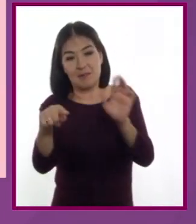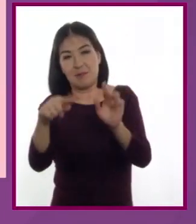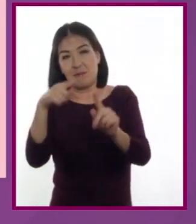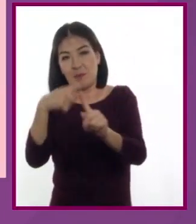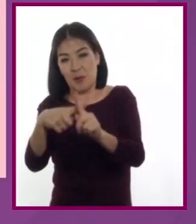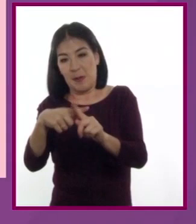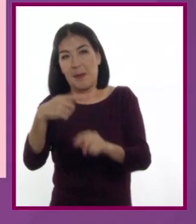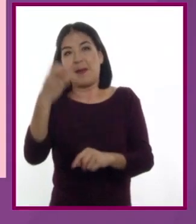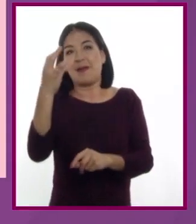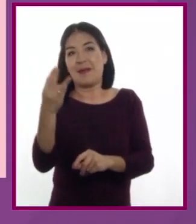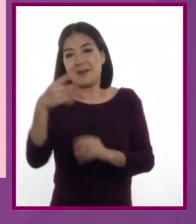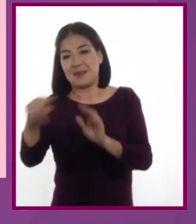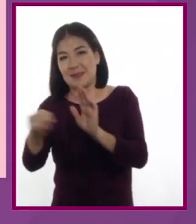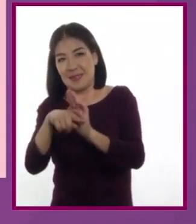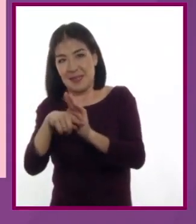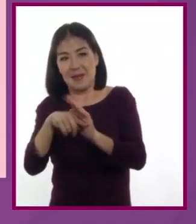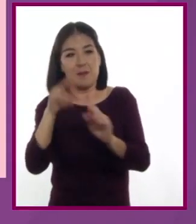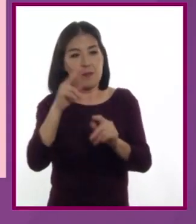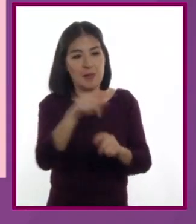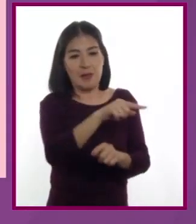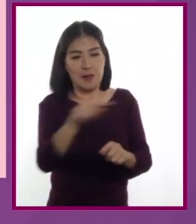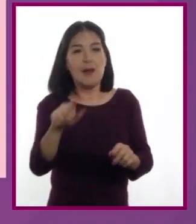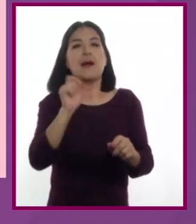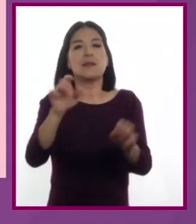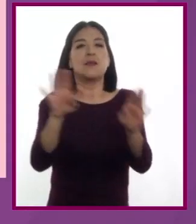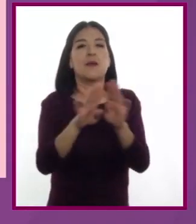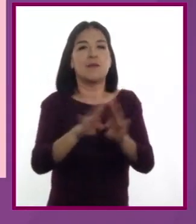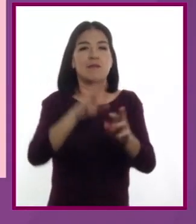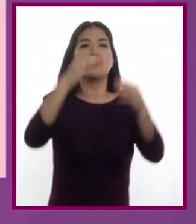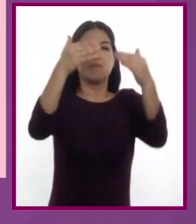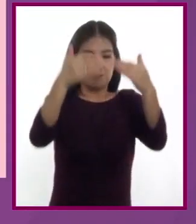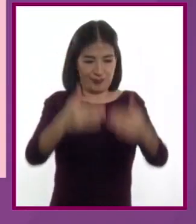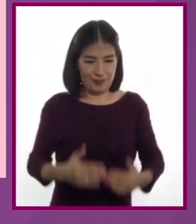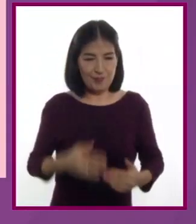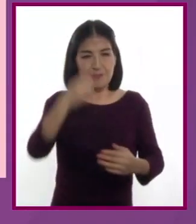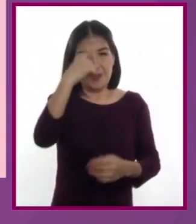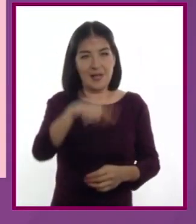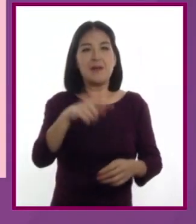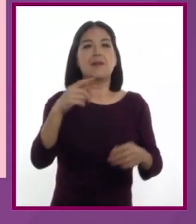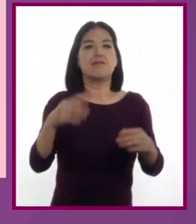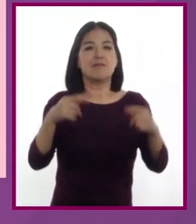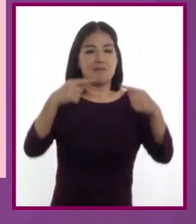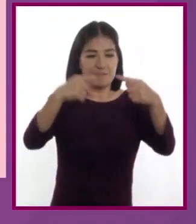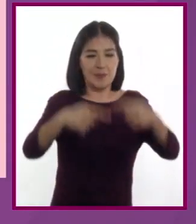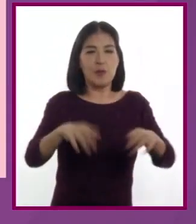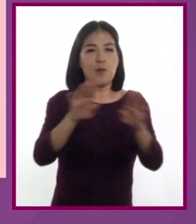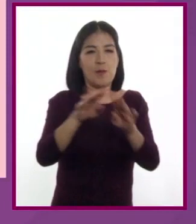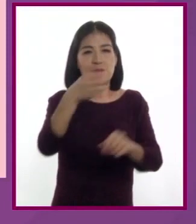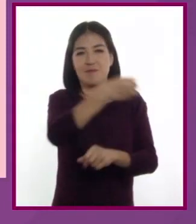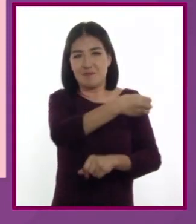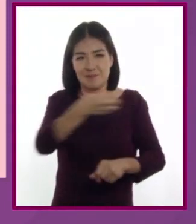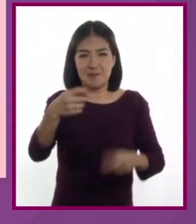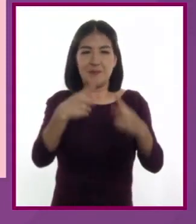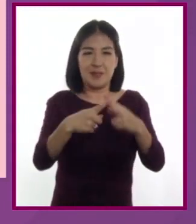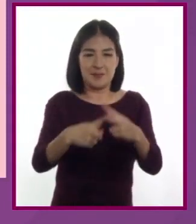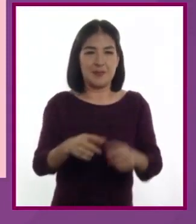negativo. Para resolver la operación tenemos que aplicar la jerarquía de operaciones.